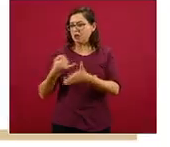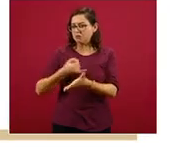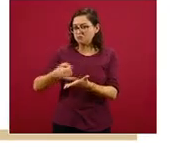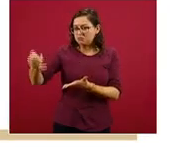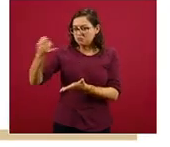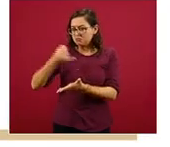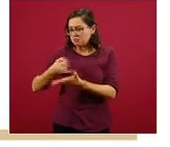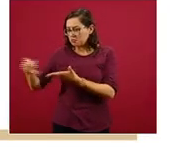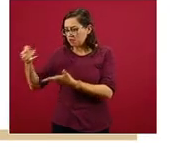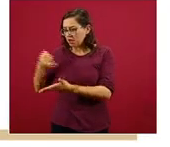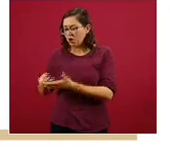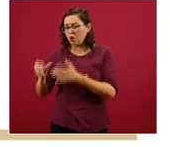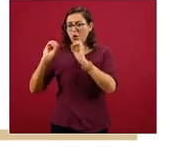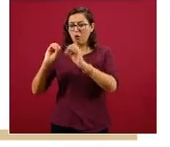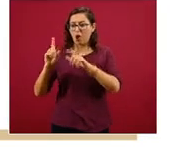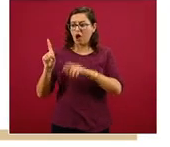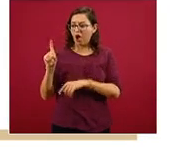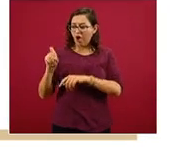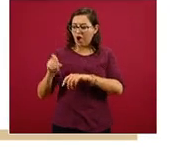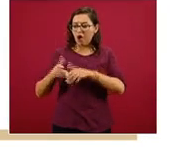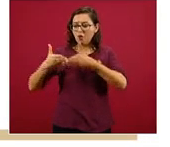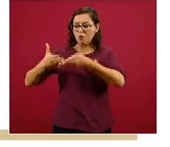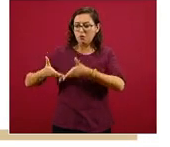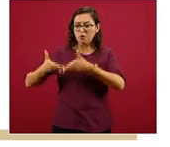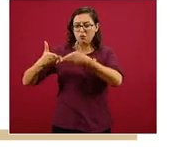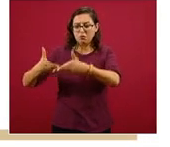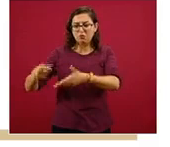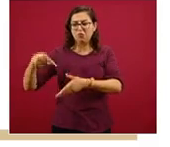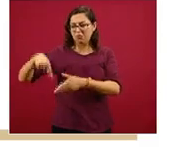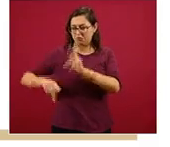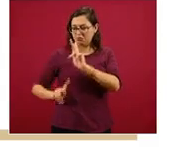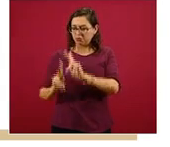chinampas, que se han desarrollado a lo largo de milenios,